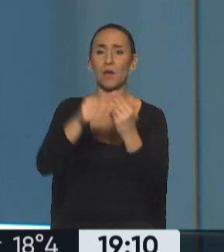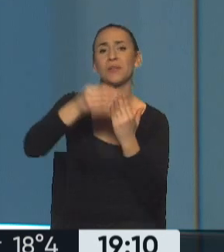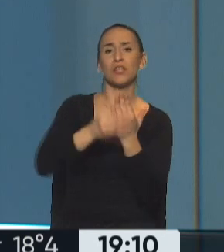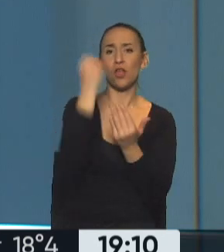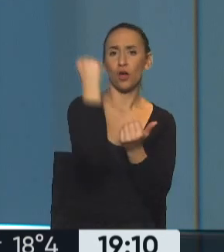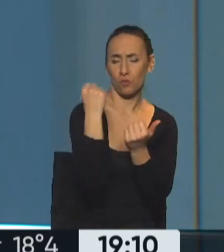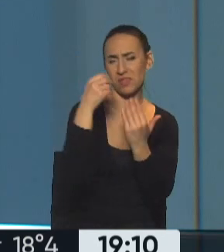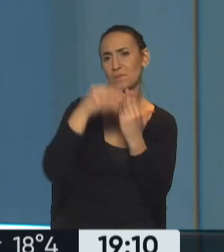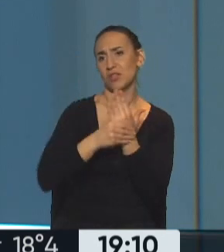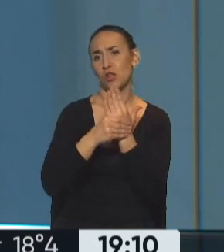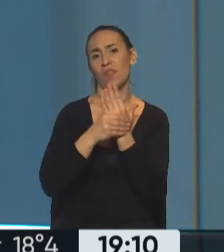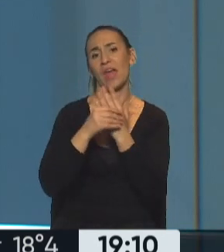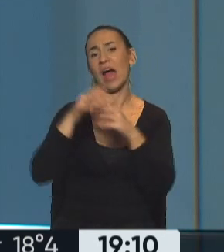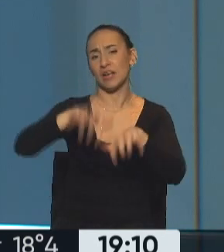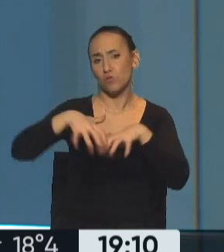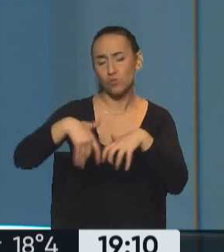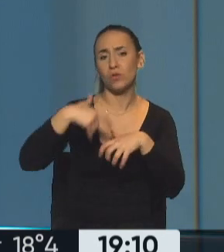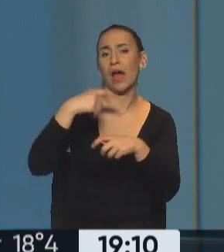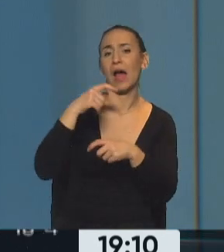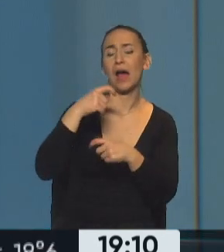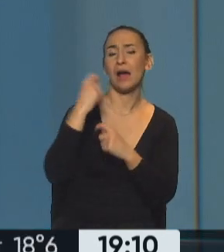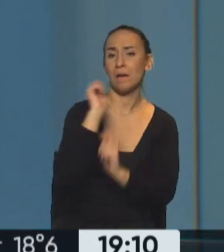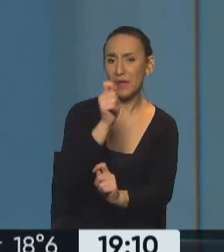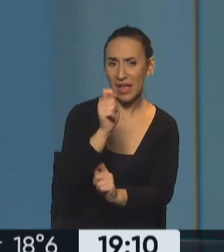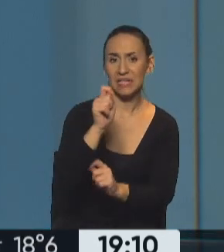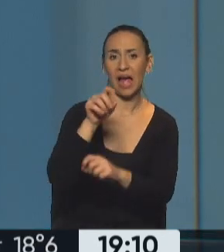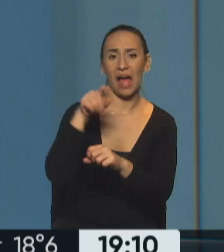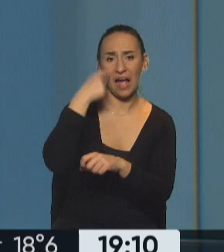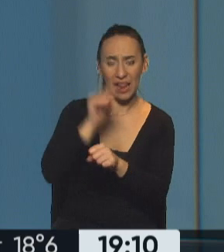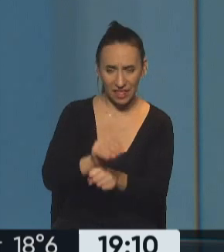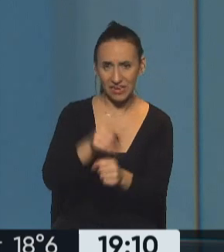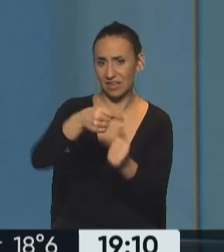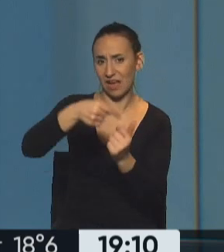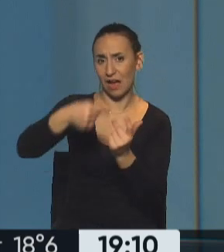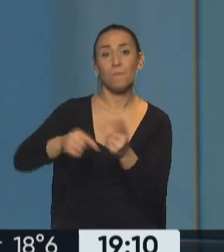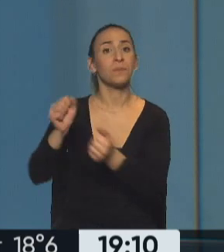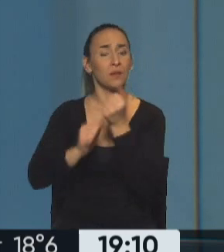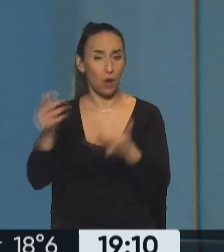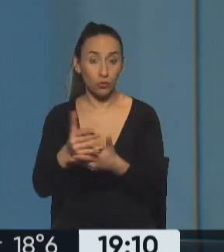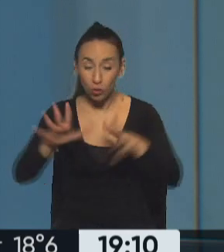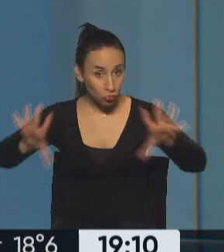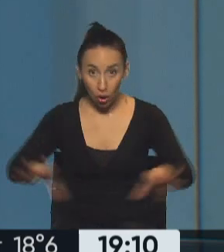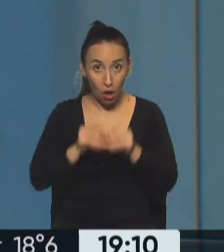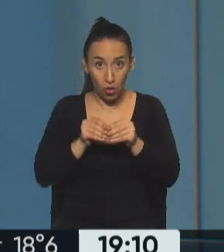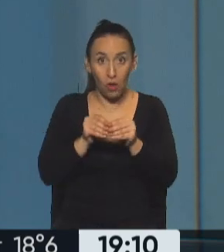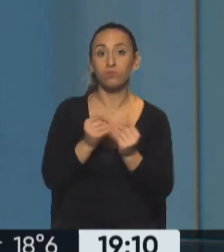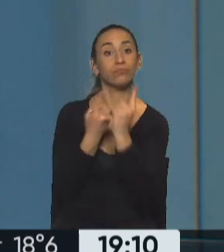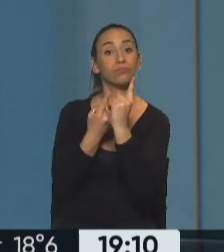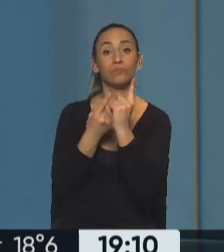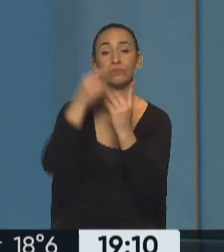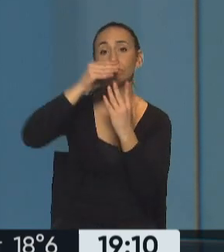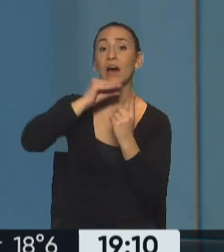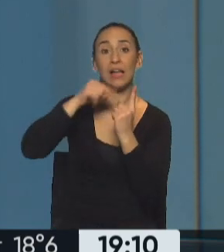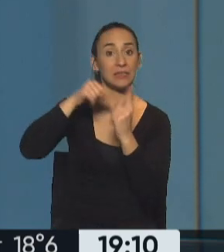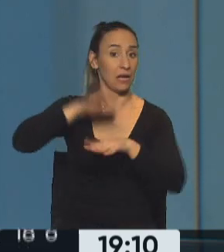de Agricultura, Ganadería y Pesca y también de Producción. Pero dos áreas en donde él le ponía mucho el ojo, que era la AFIP y el Banco Central,